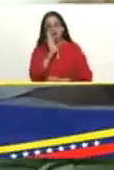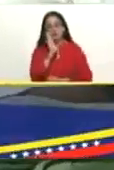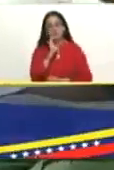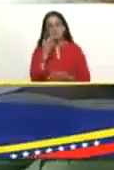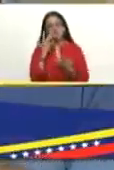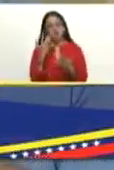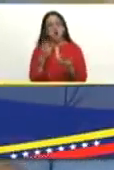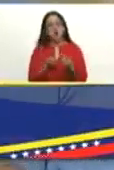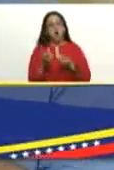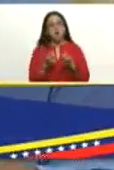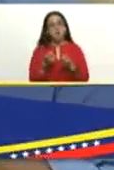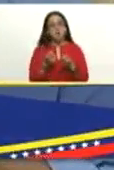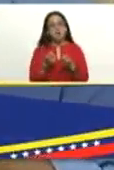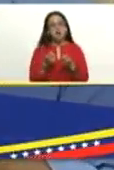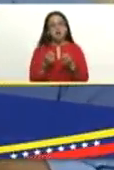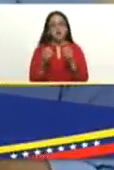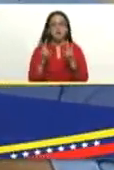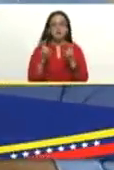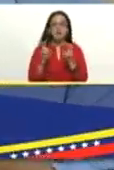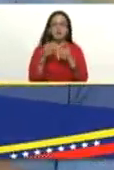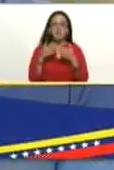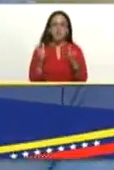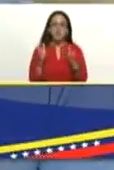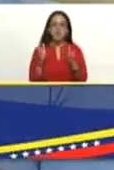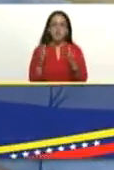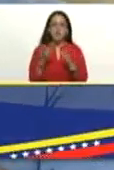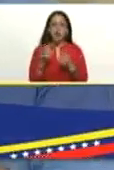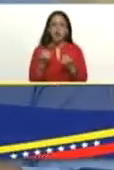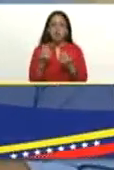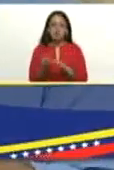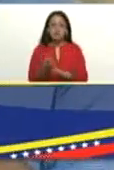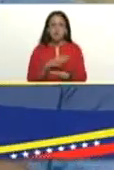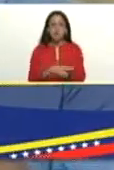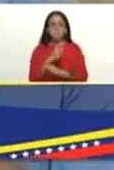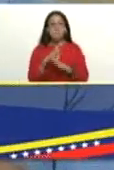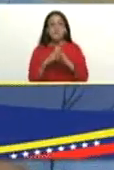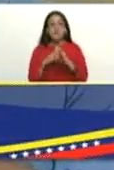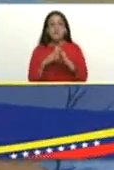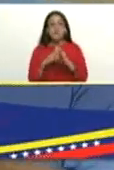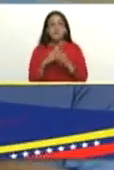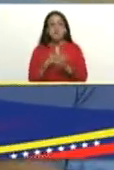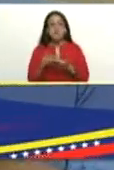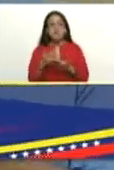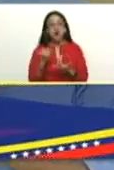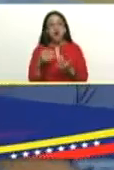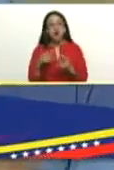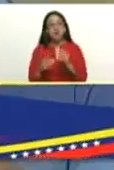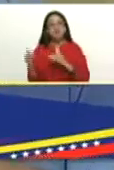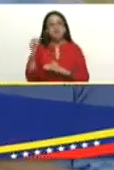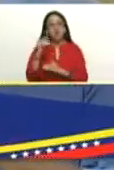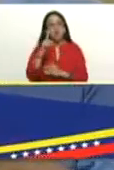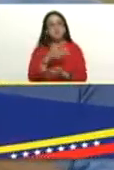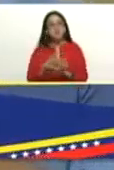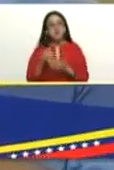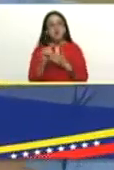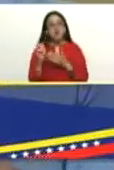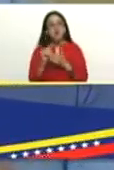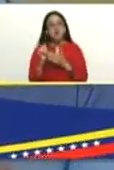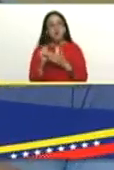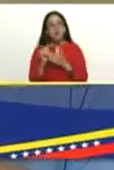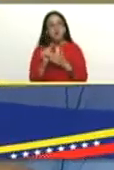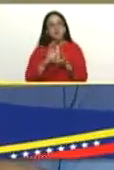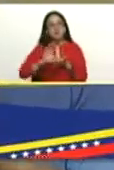las economías, en las arcas públicas, y eso nos permite duplicar de $500,000 a $1,000,000. Es decir, vamos a incrementar la cantidad